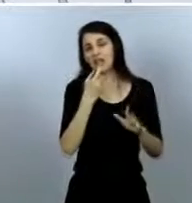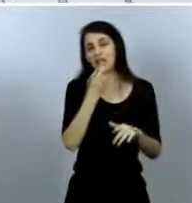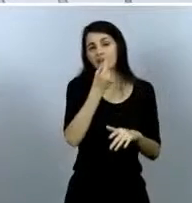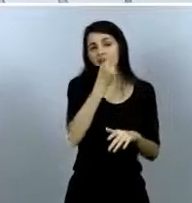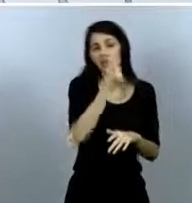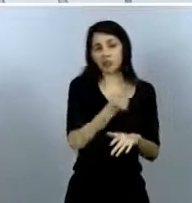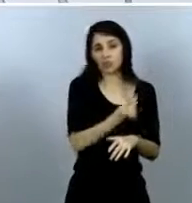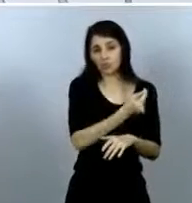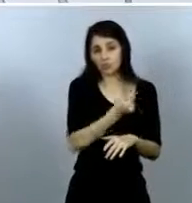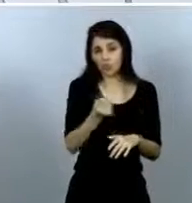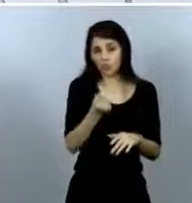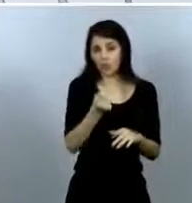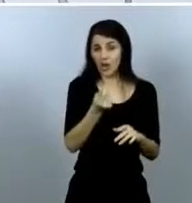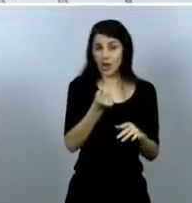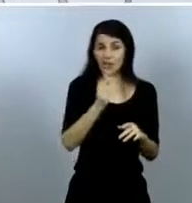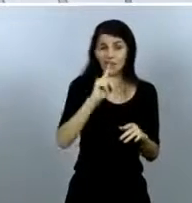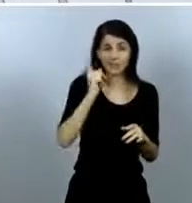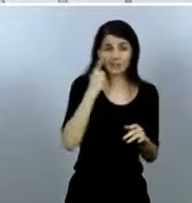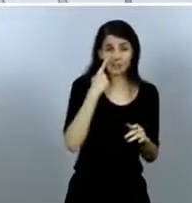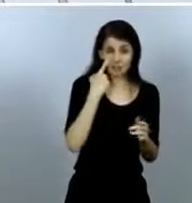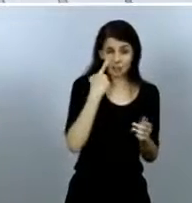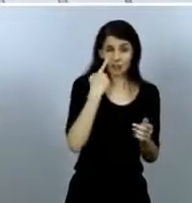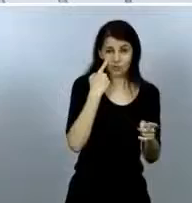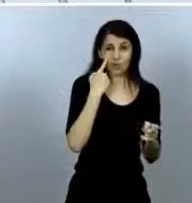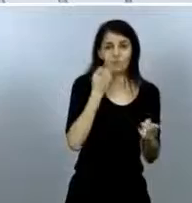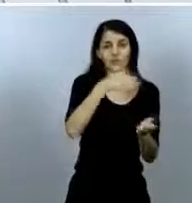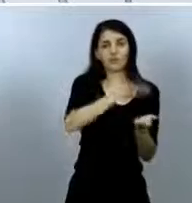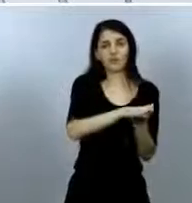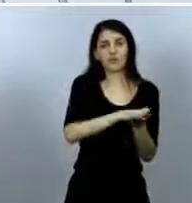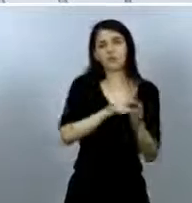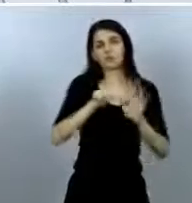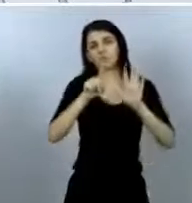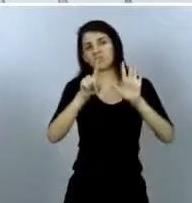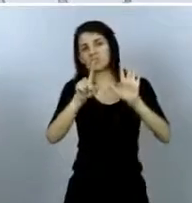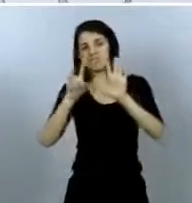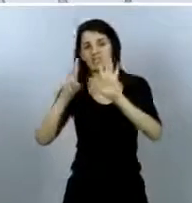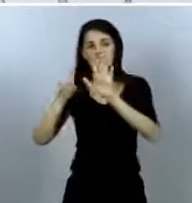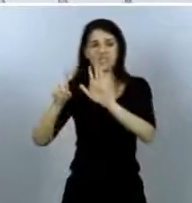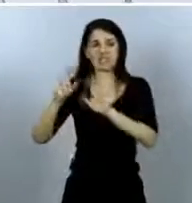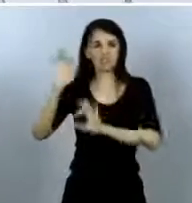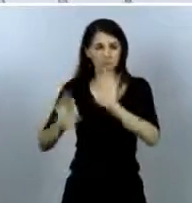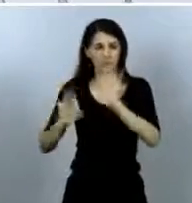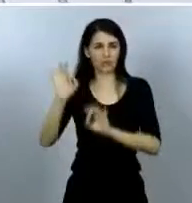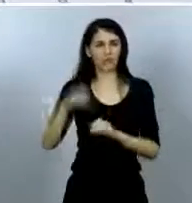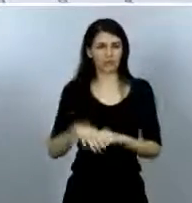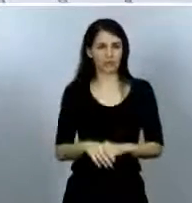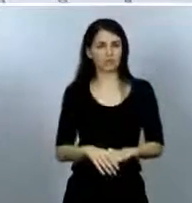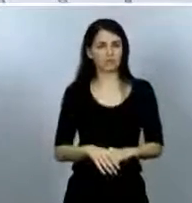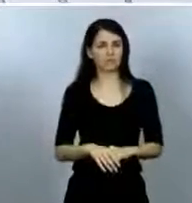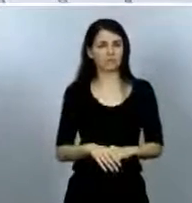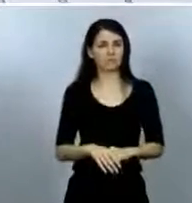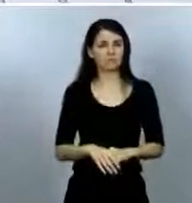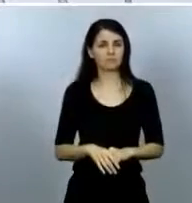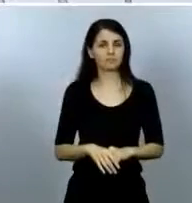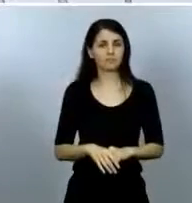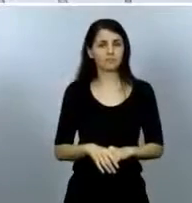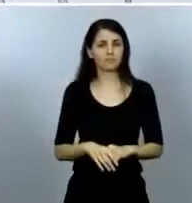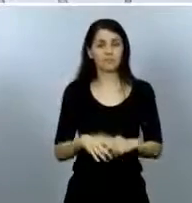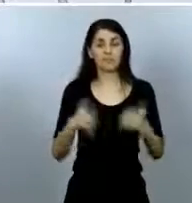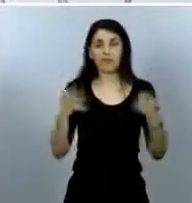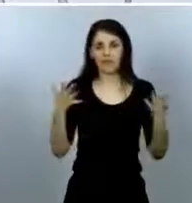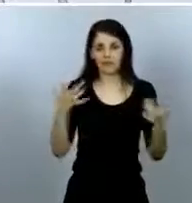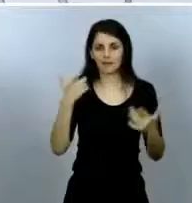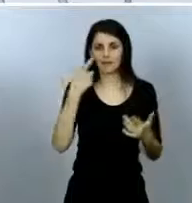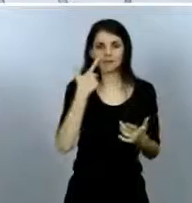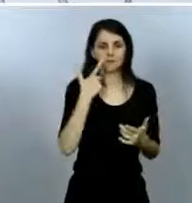fallecidos detectado tanto por el ine como por el sistema de utilización de la mortalidad estos son que claramente han fallecido por coronavirus son casos